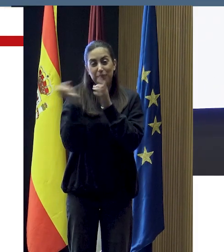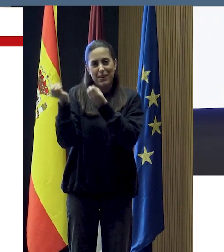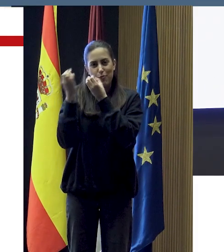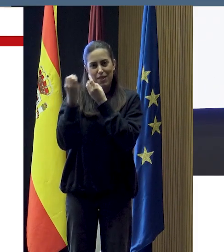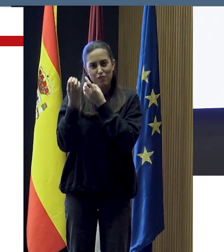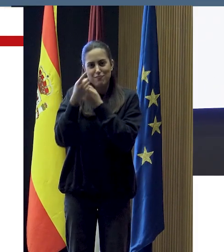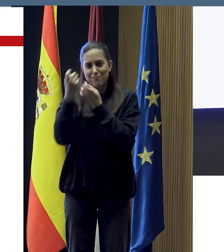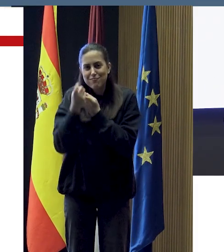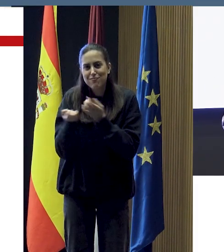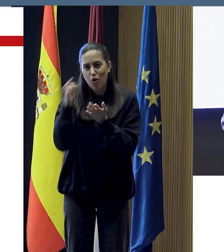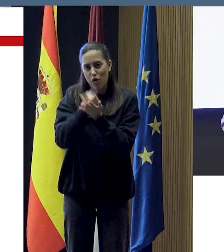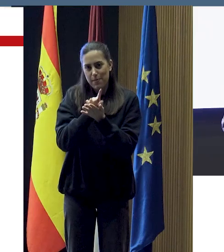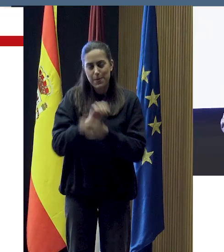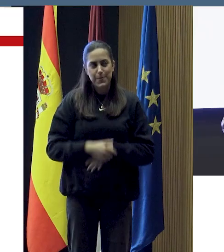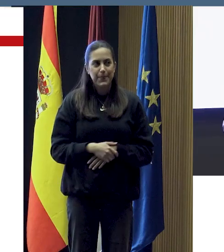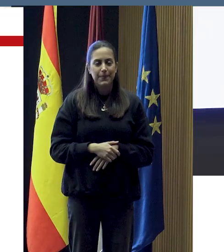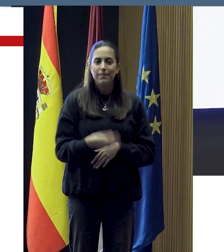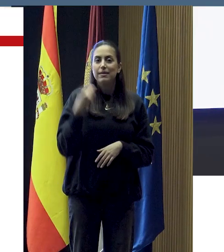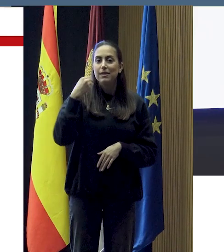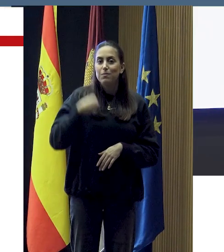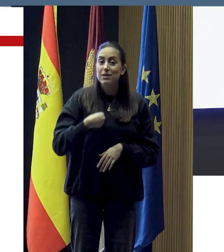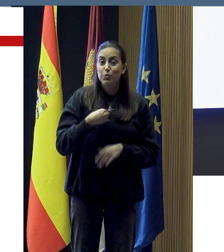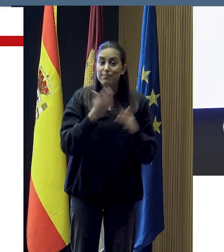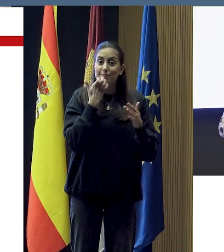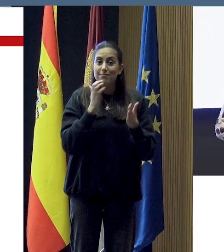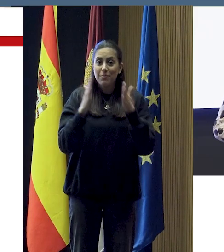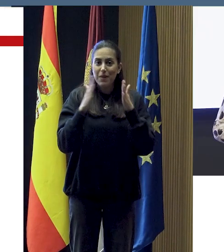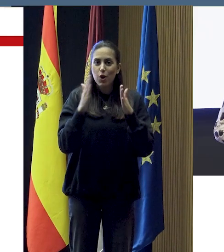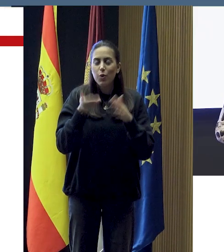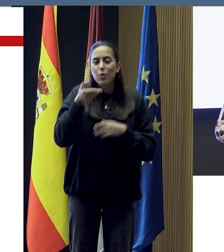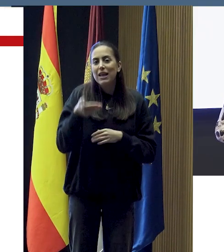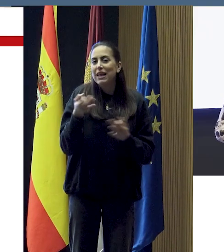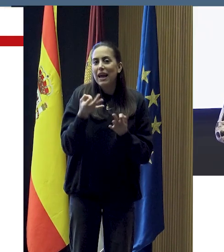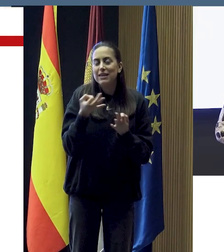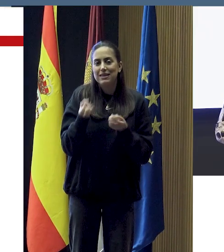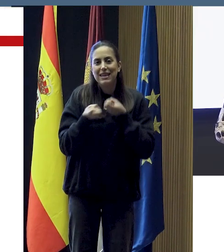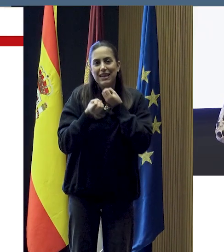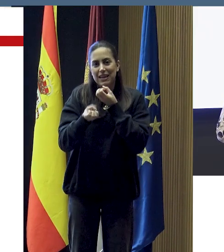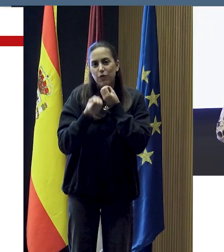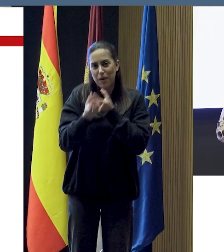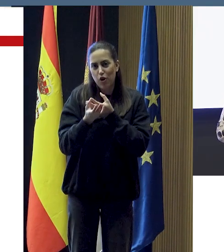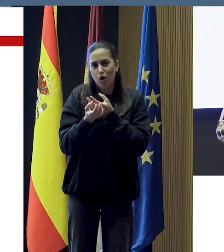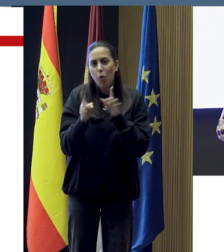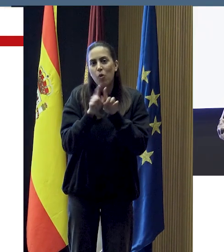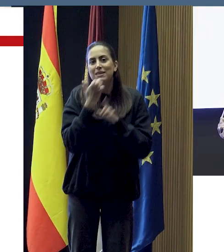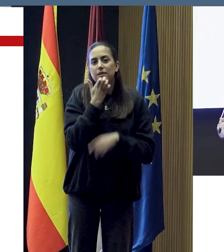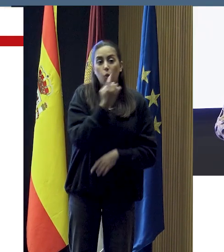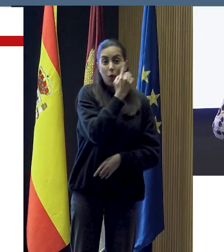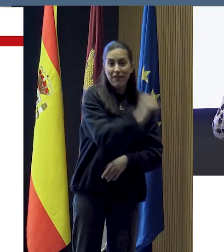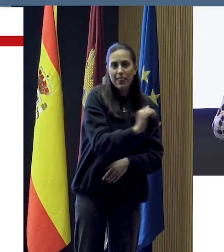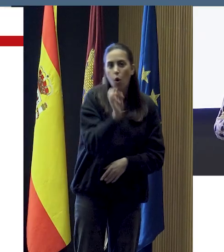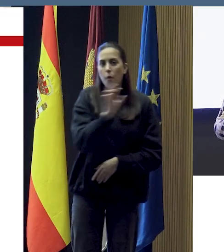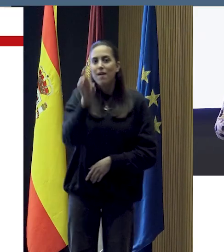información, ¿vale? Influye mucho en este periodo la intensidad de la información y